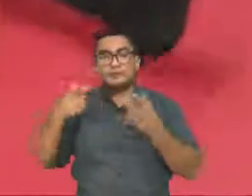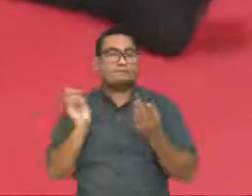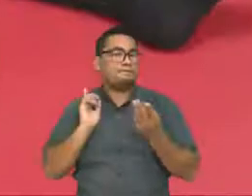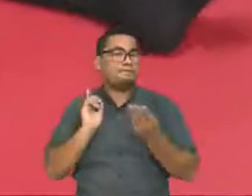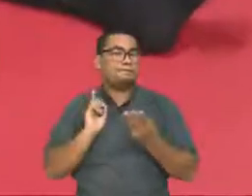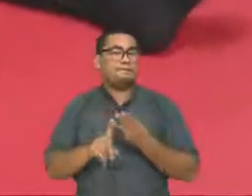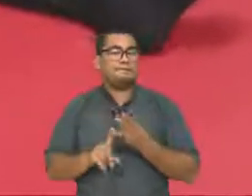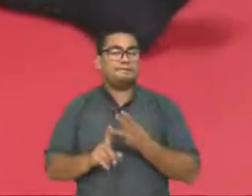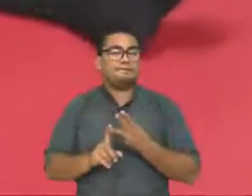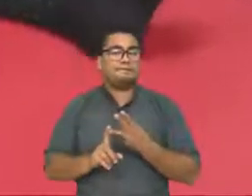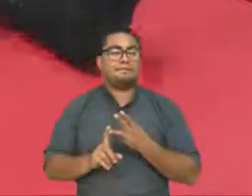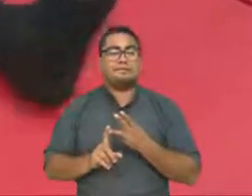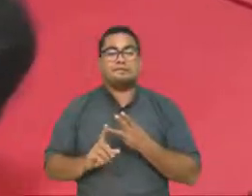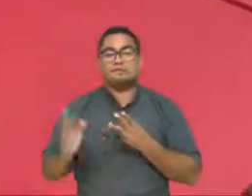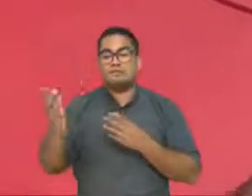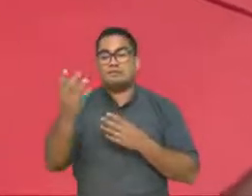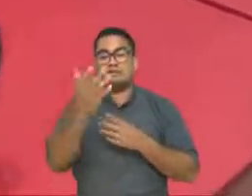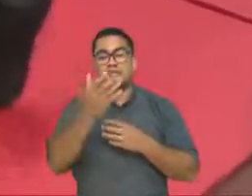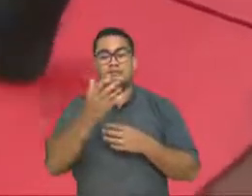todo lo que tiene que tener